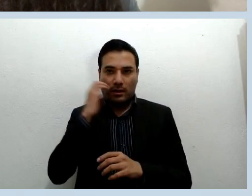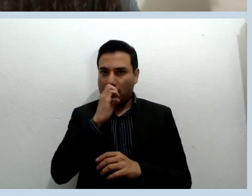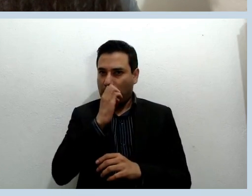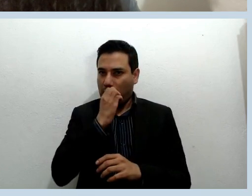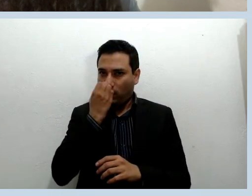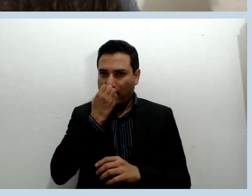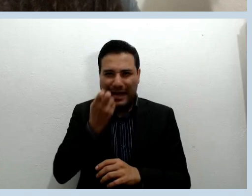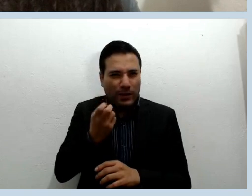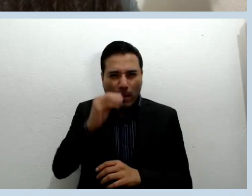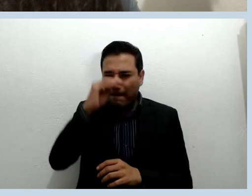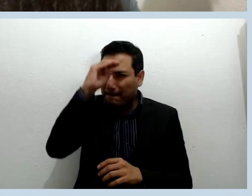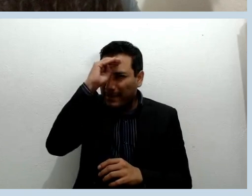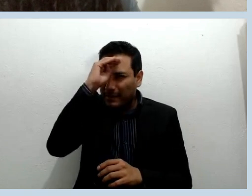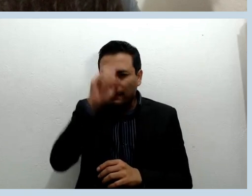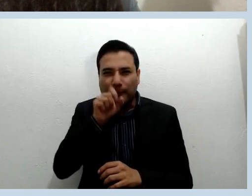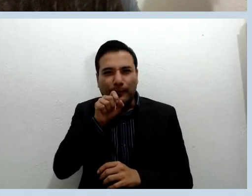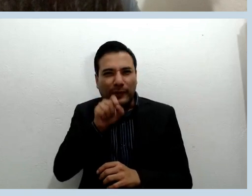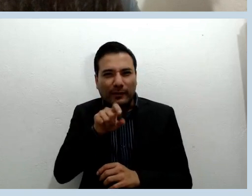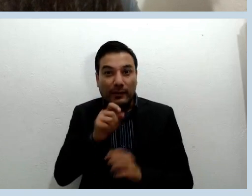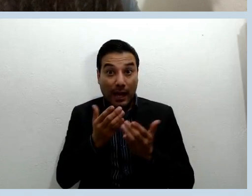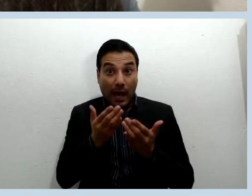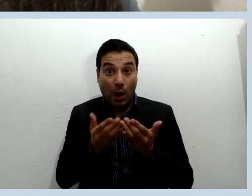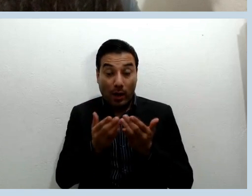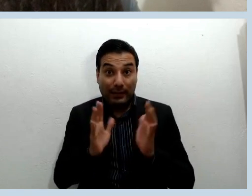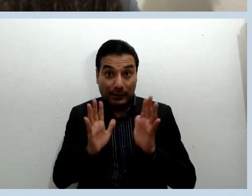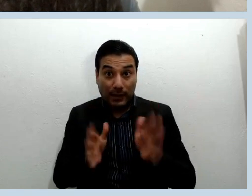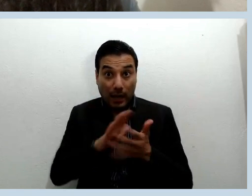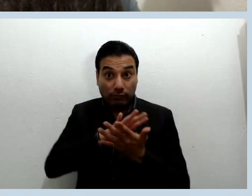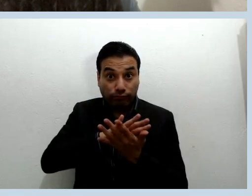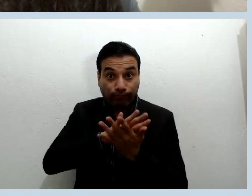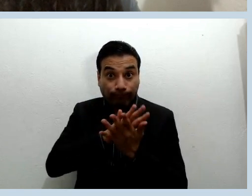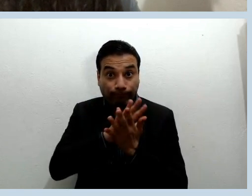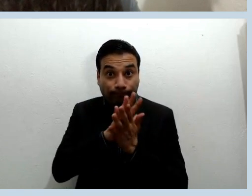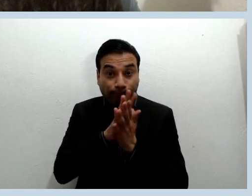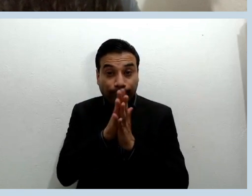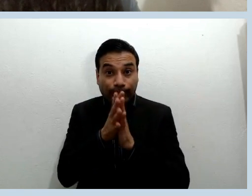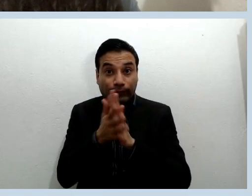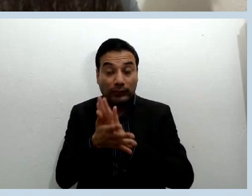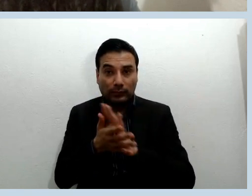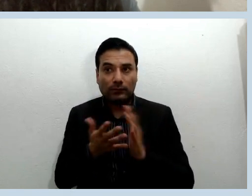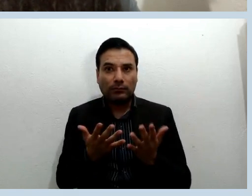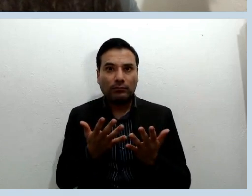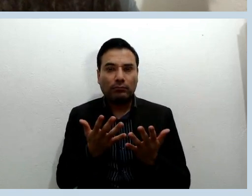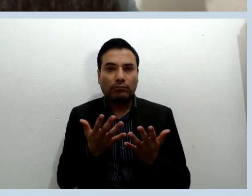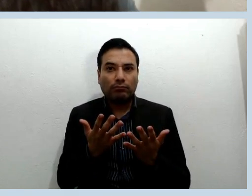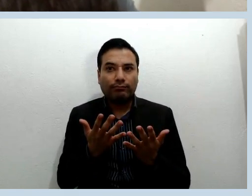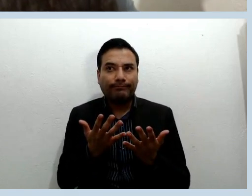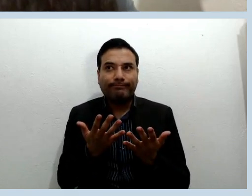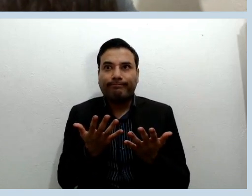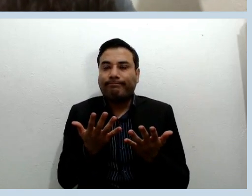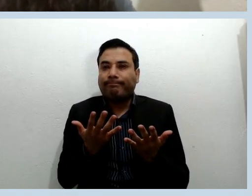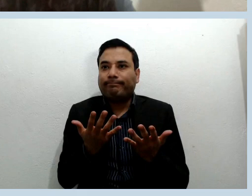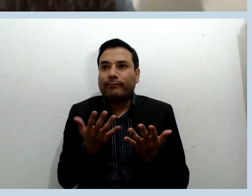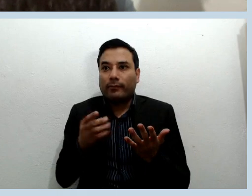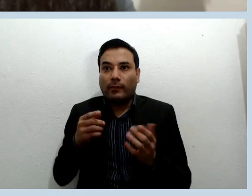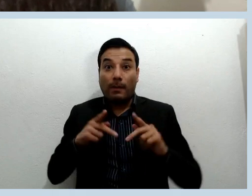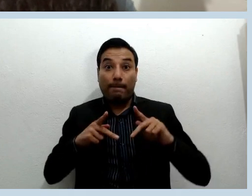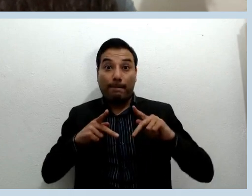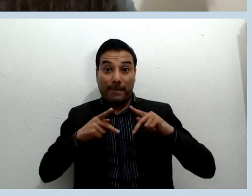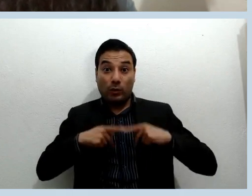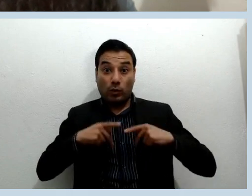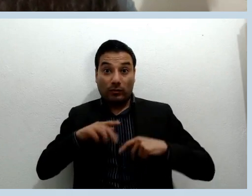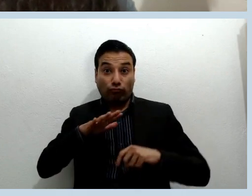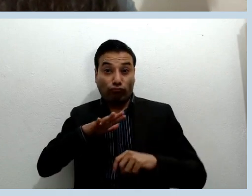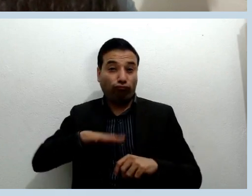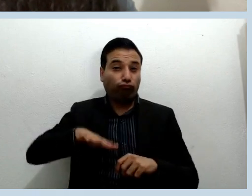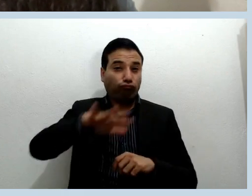esa si estamos viviendo una transformación en cómo nos estamos manejando eh como sociedad